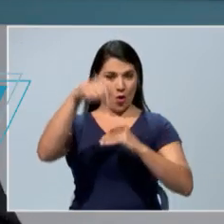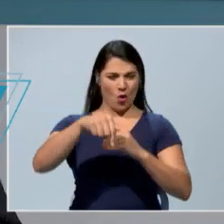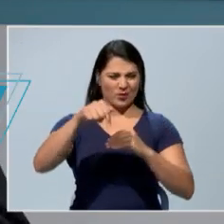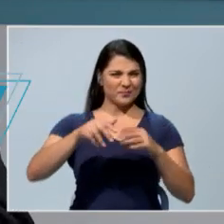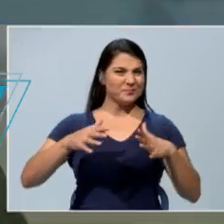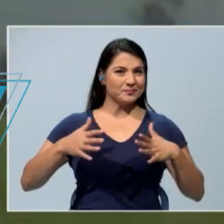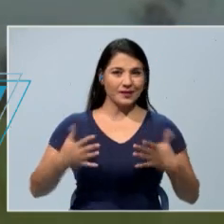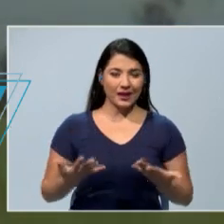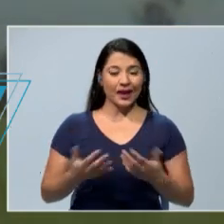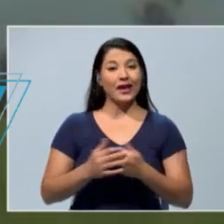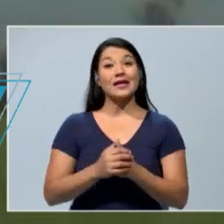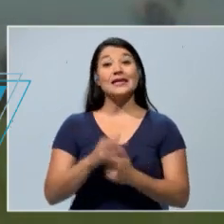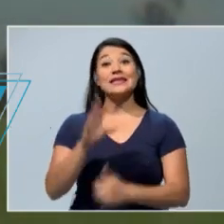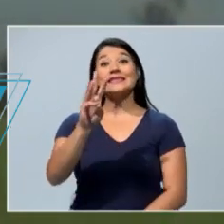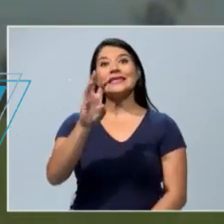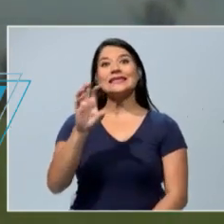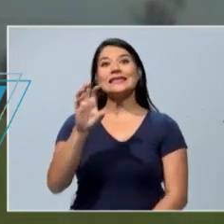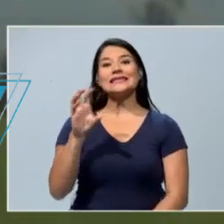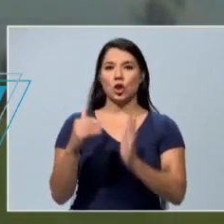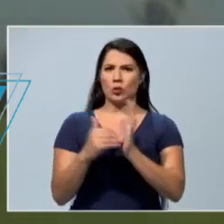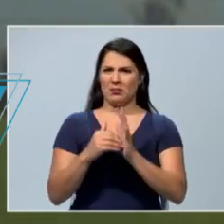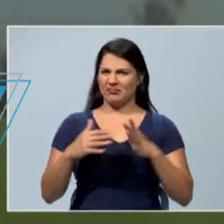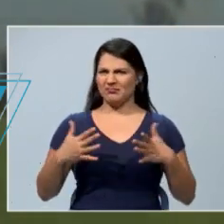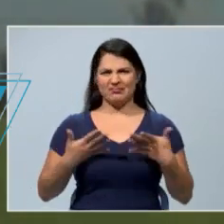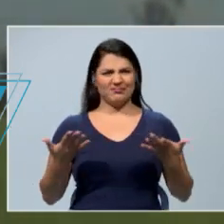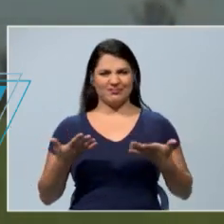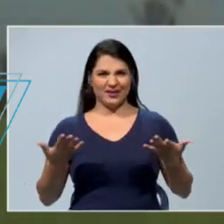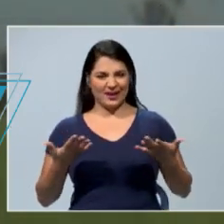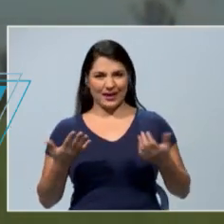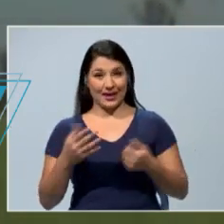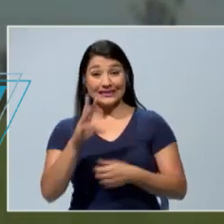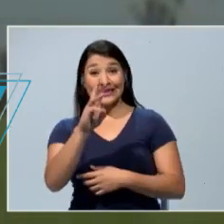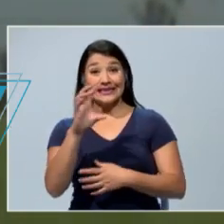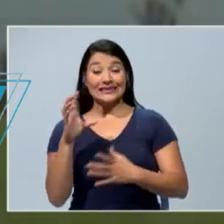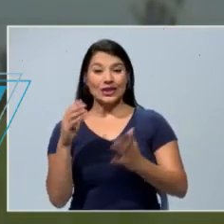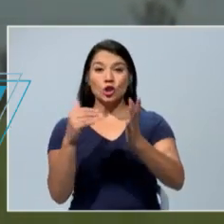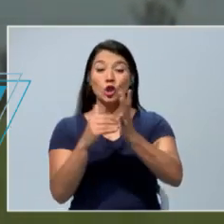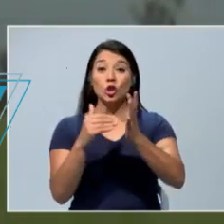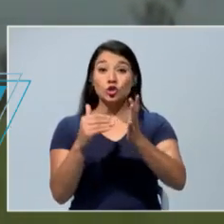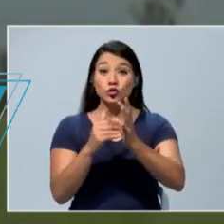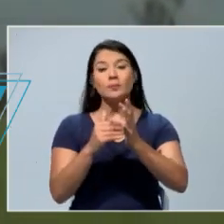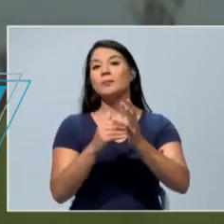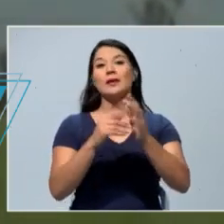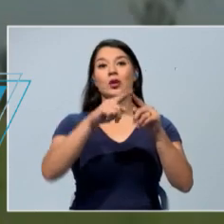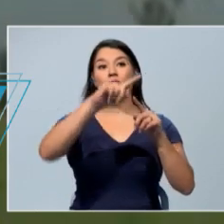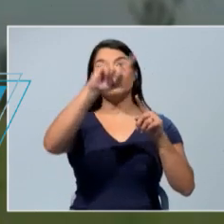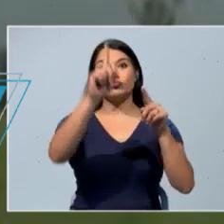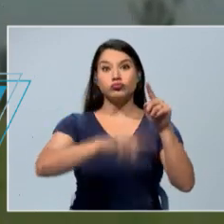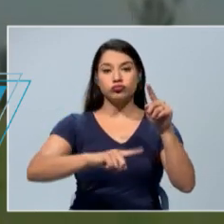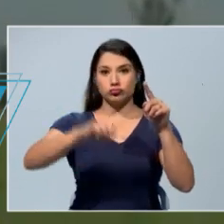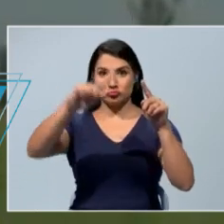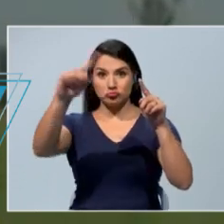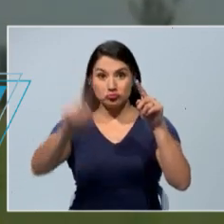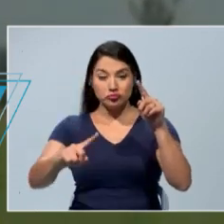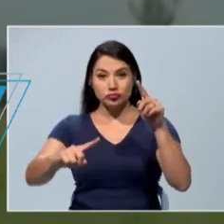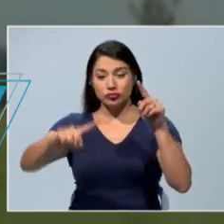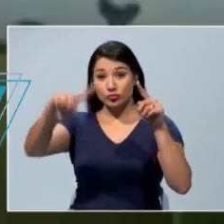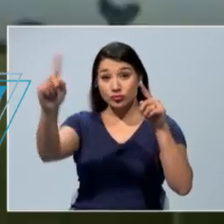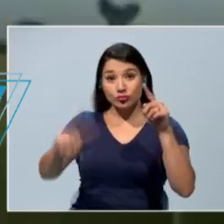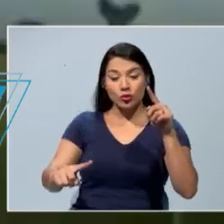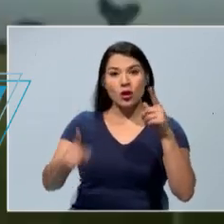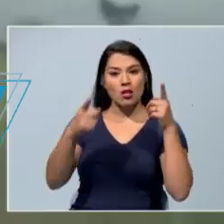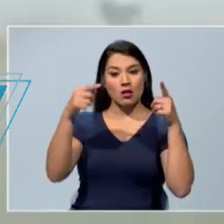es 600 mil. ¿Qué son 600 mil? Es la cantidad de descargas atmosféricas o rayos que